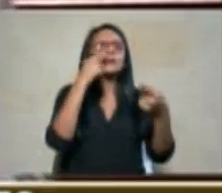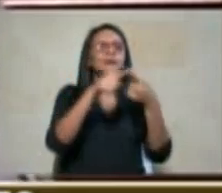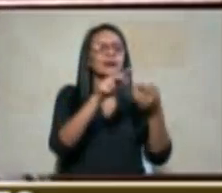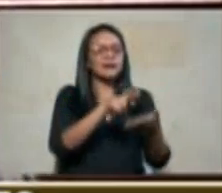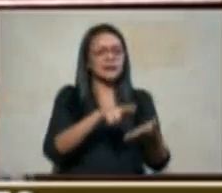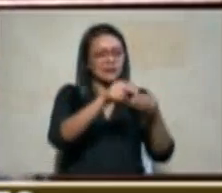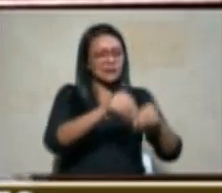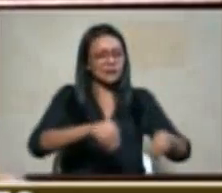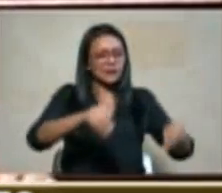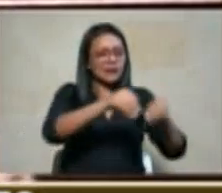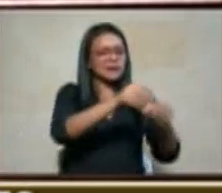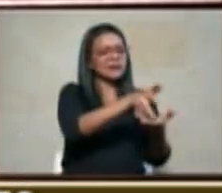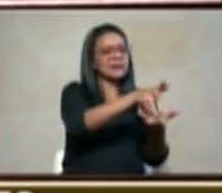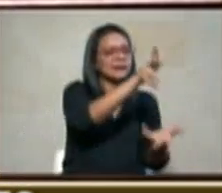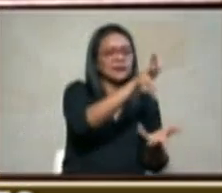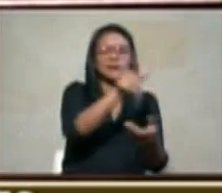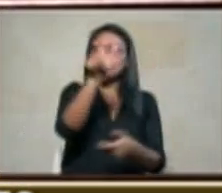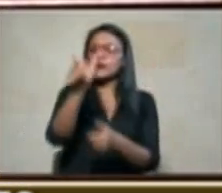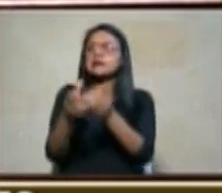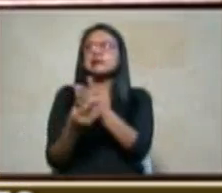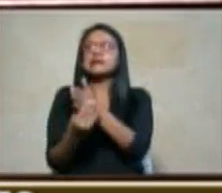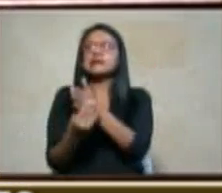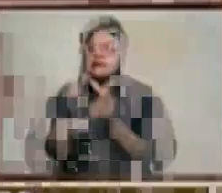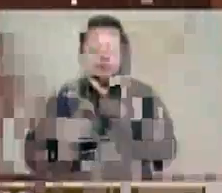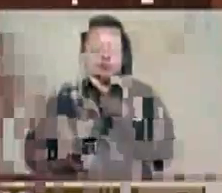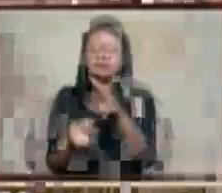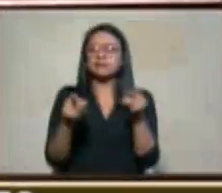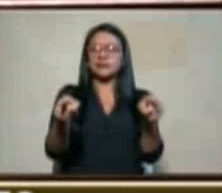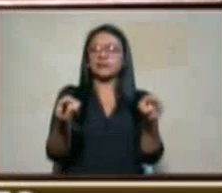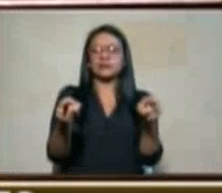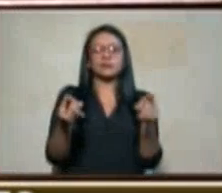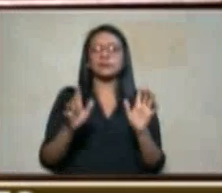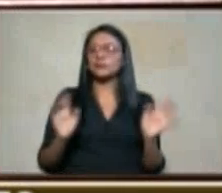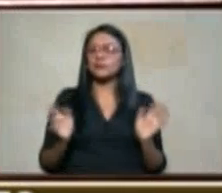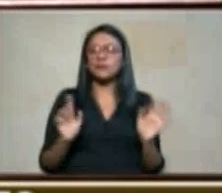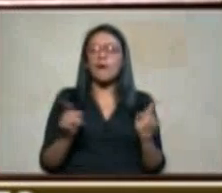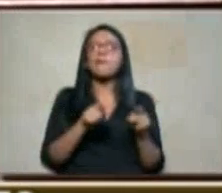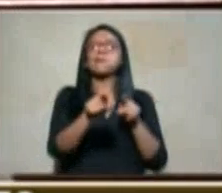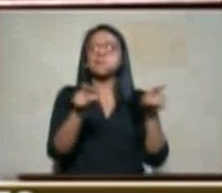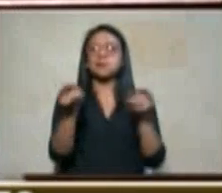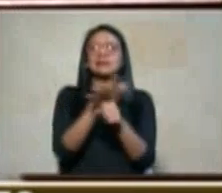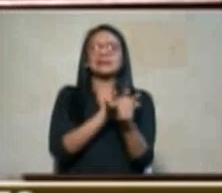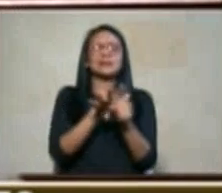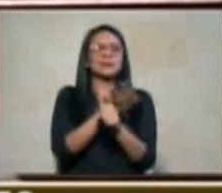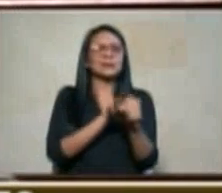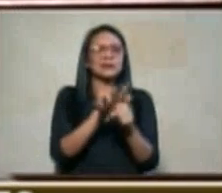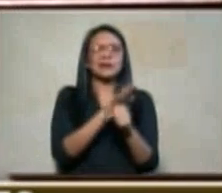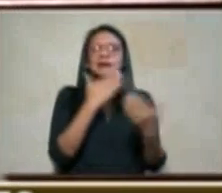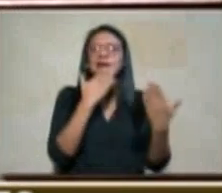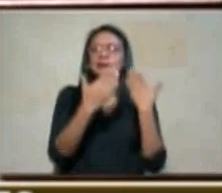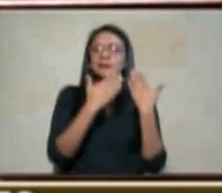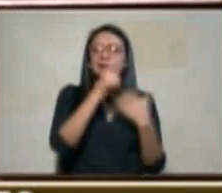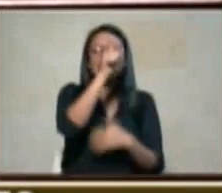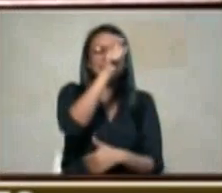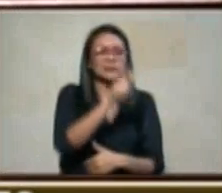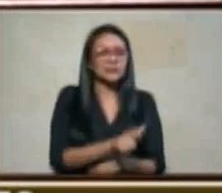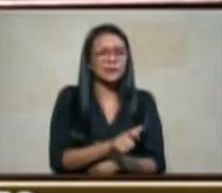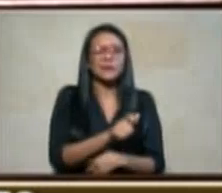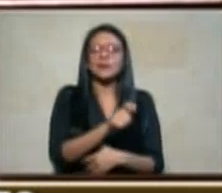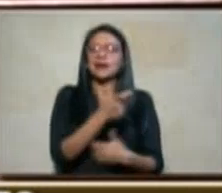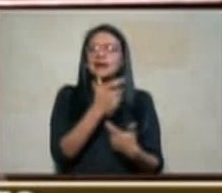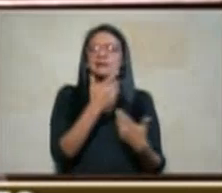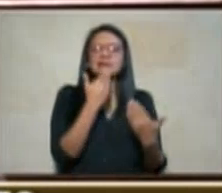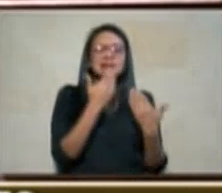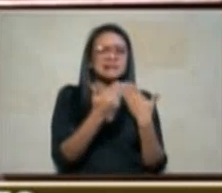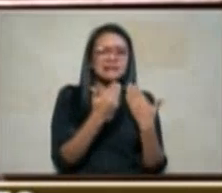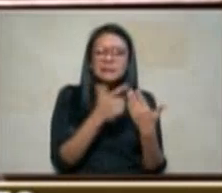enfrenta ricos y pobres. También tenemos muchos casos entre campesinos vulnerables, campesinos